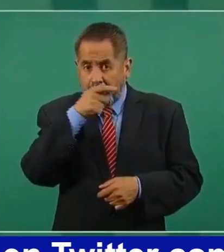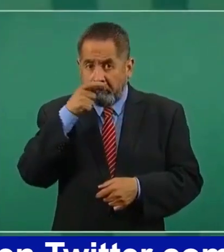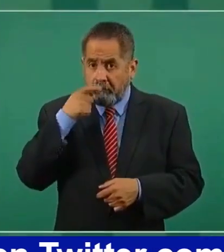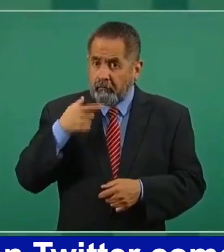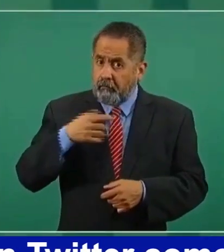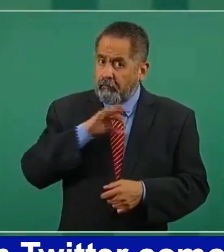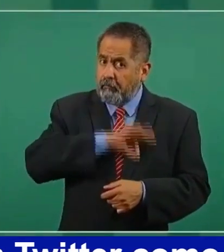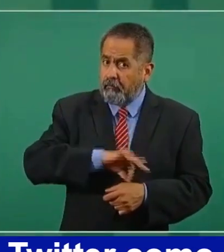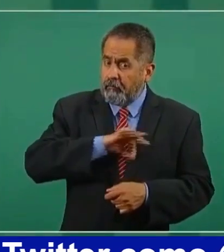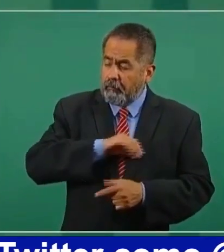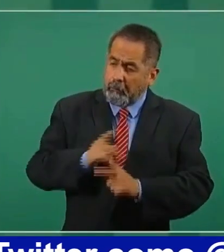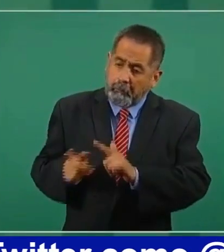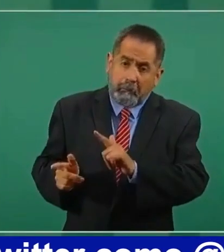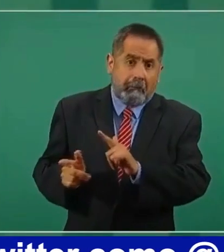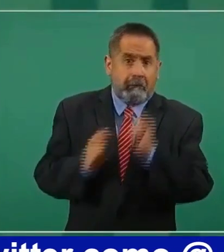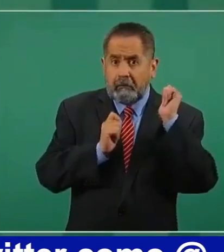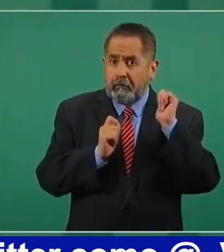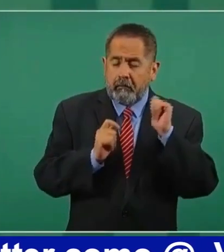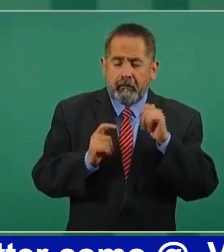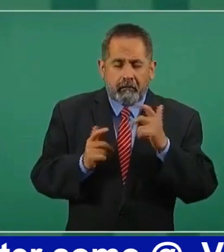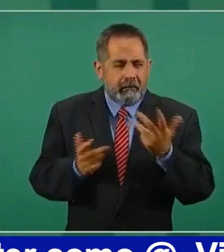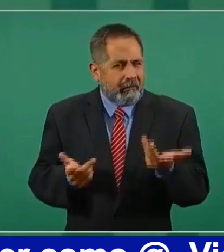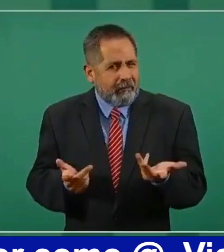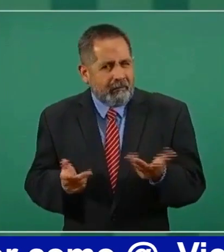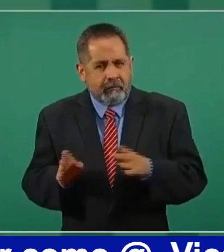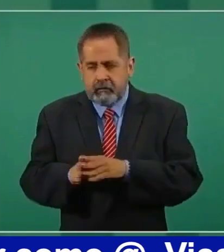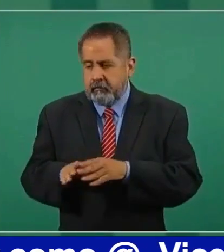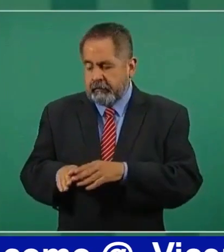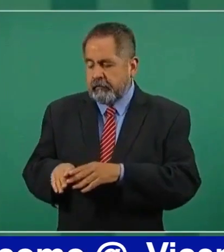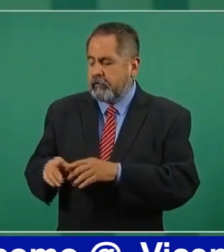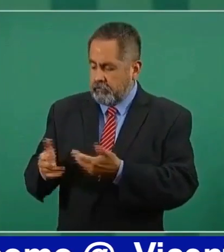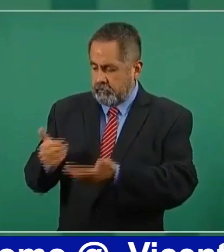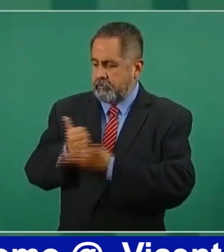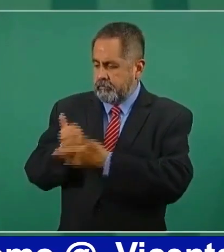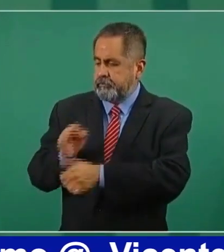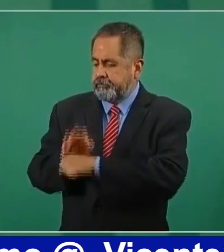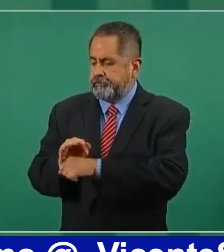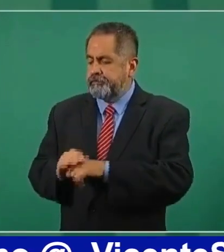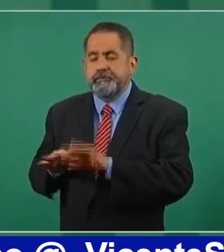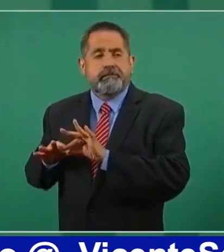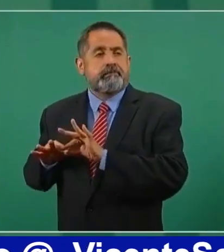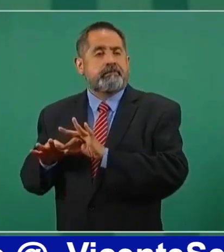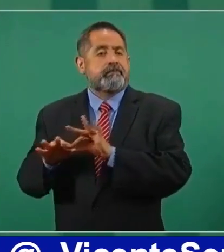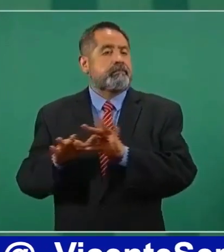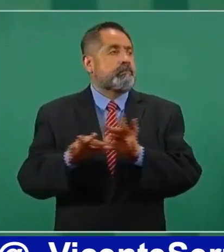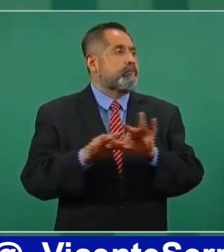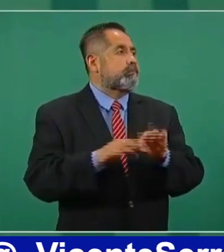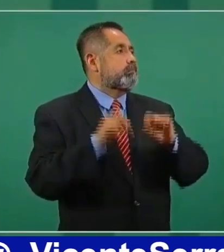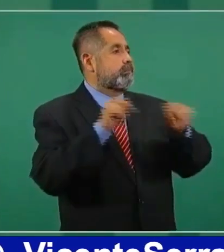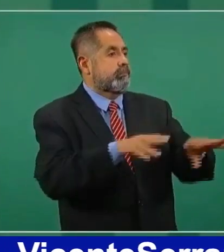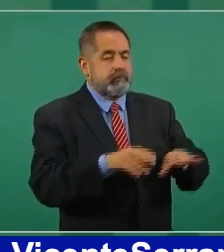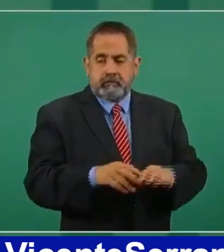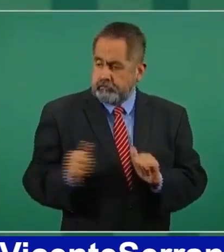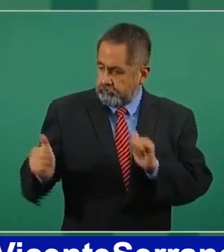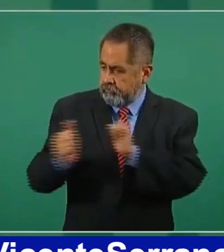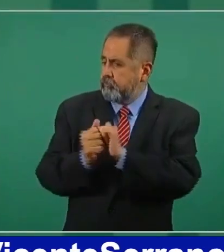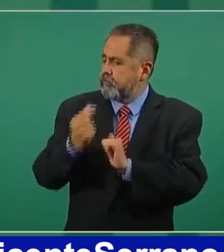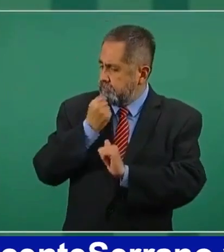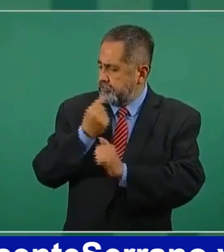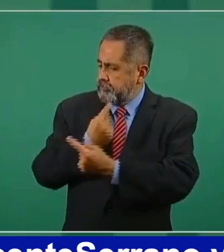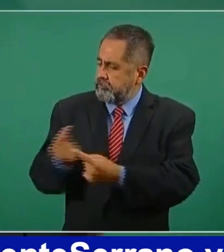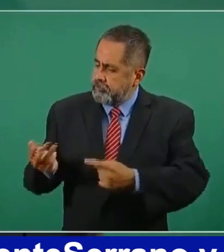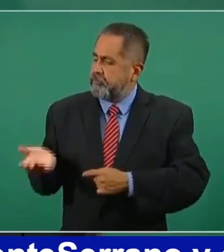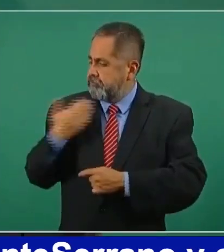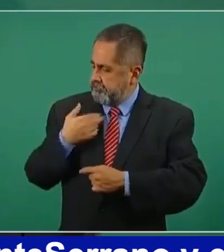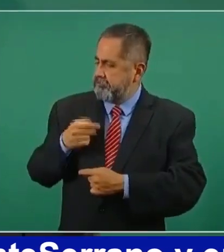Cobran mucho por pasar a personas y ahora utilizan a niños.